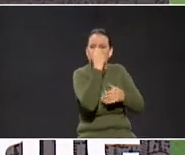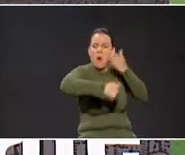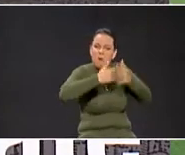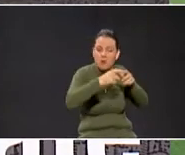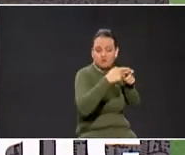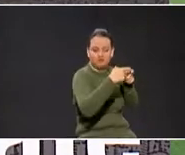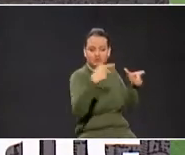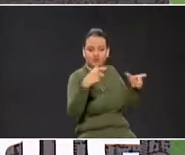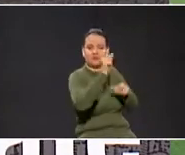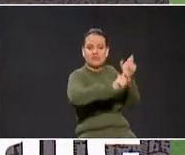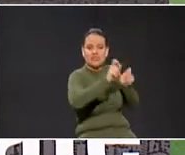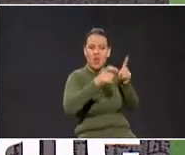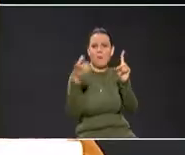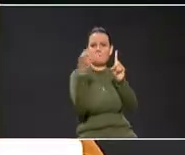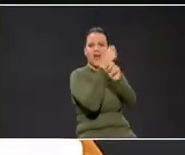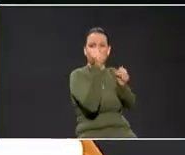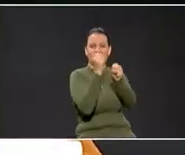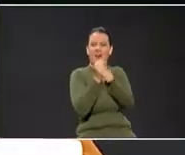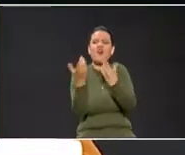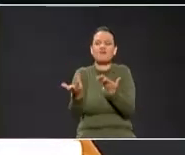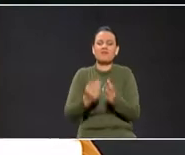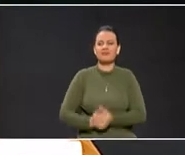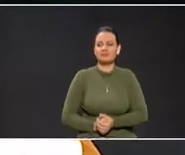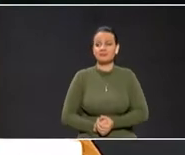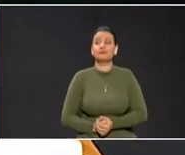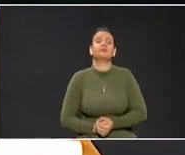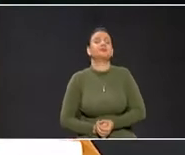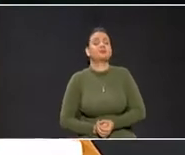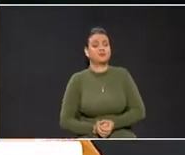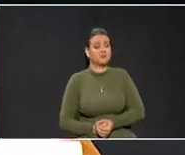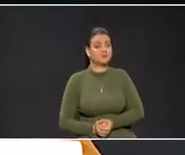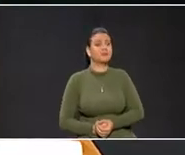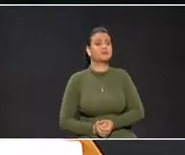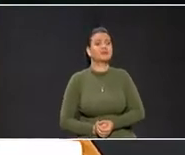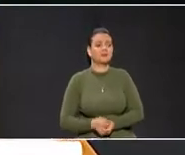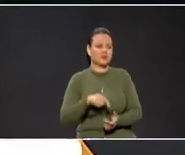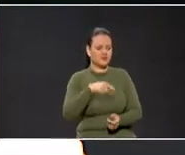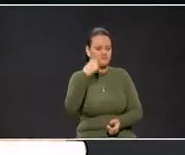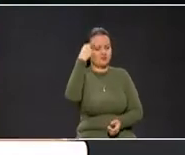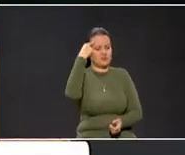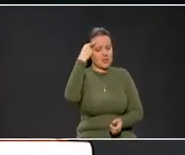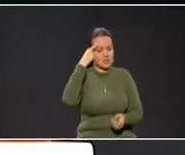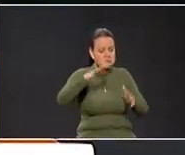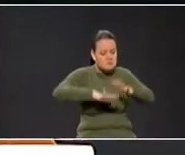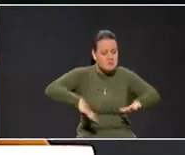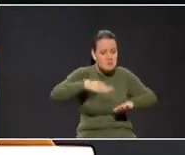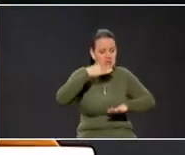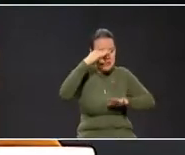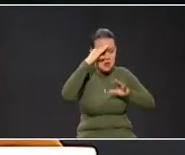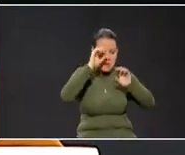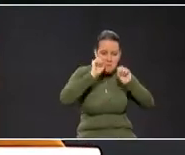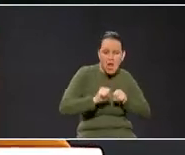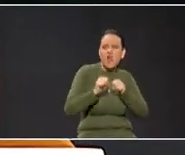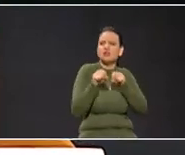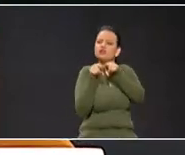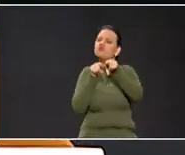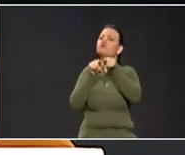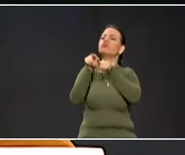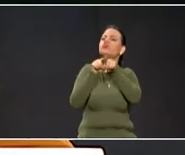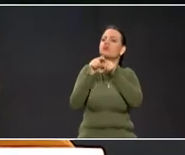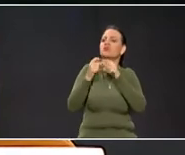inversionistas a la ciudad vamos a hacer de medellín una ciudad competitiva activando y fortaleciendo